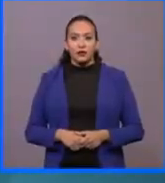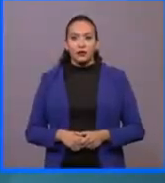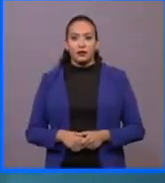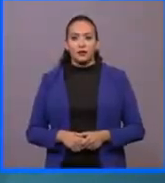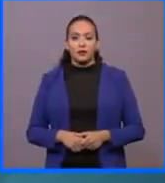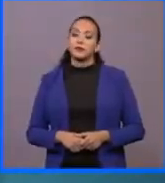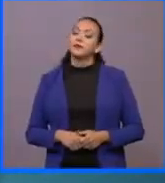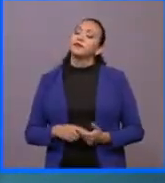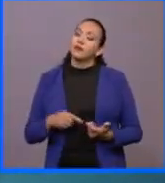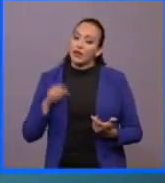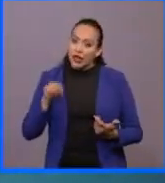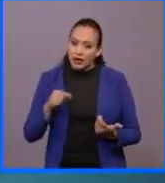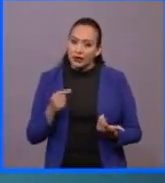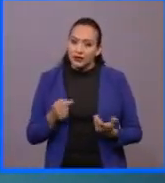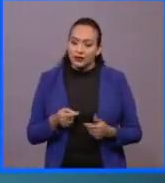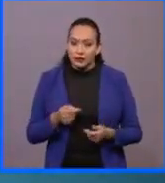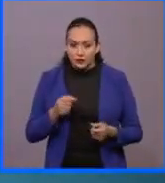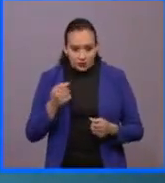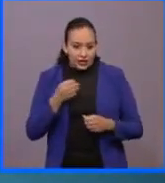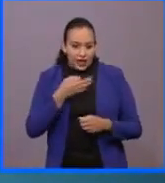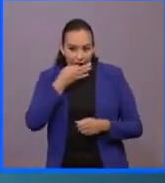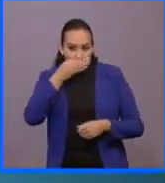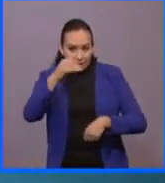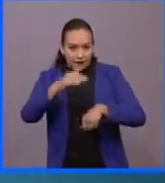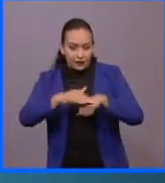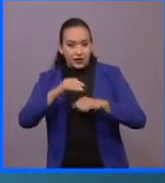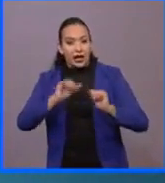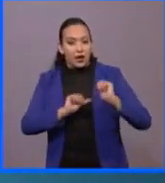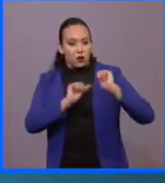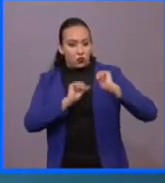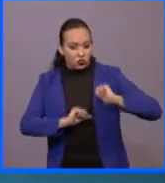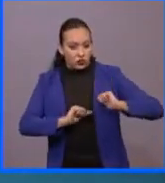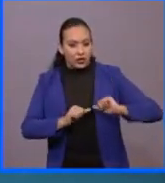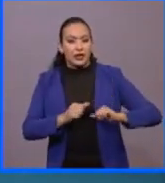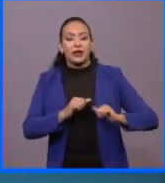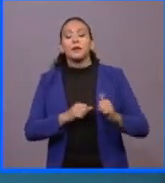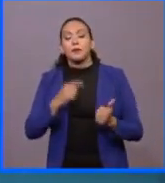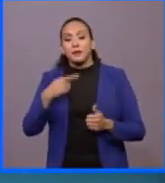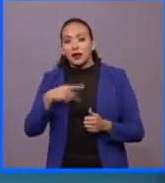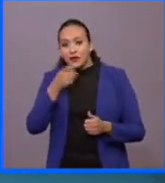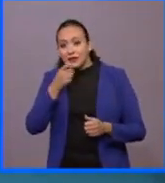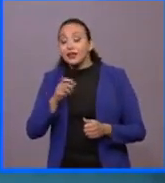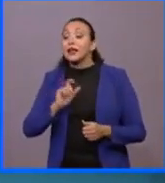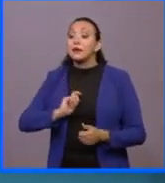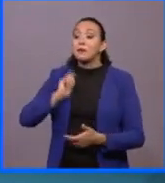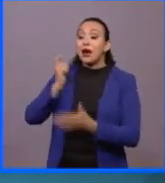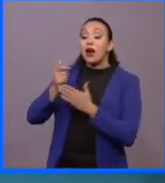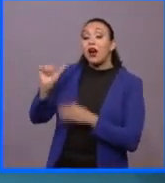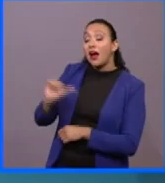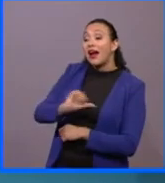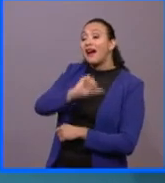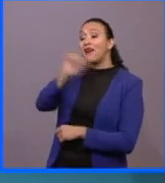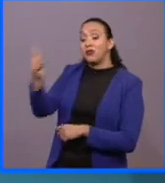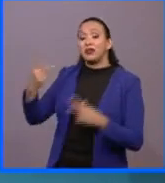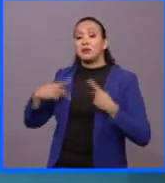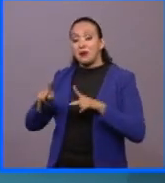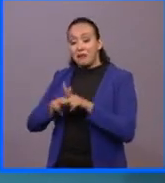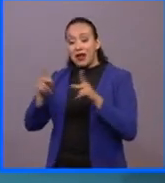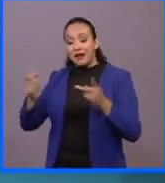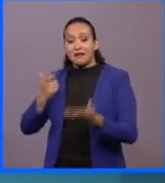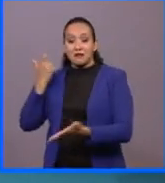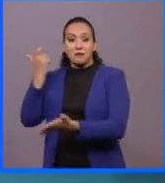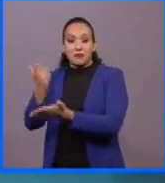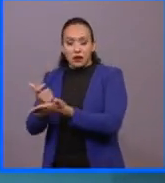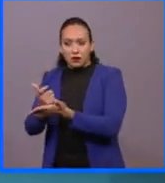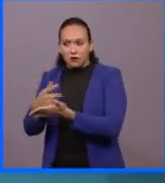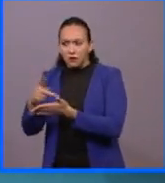Parte de la premisa inexacta de que por el hecho de haber informado a la autoridad fiscalizadora que contrató a un proveedor para la reimpresión del periódico y que efectuó el pago